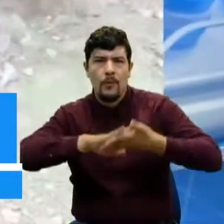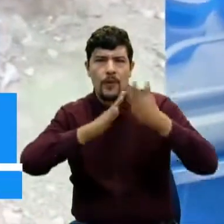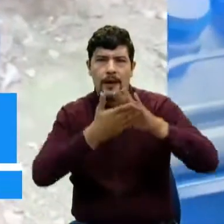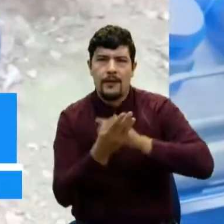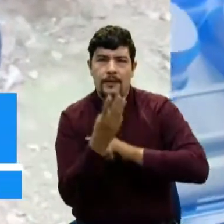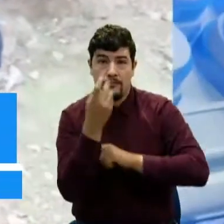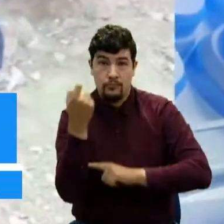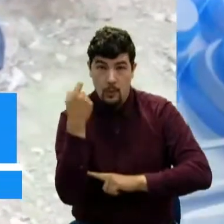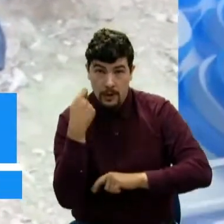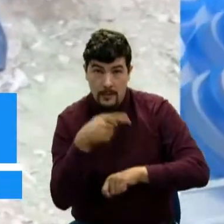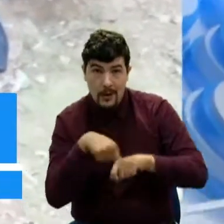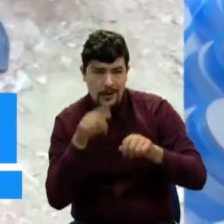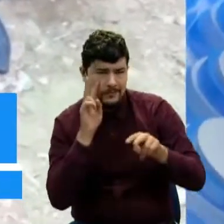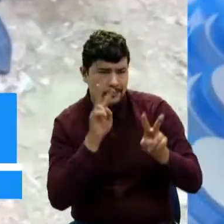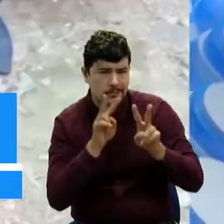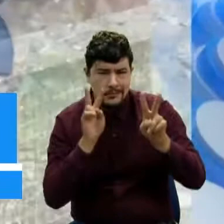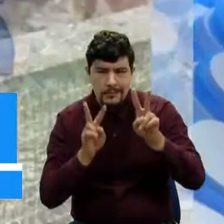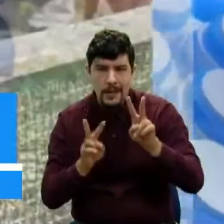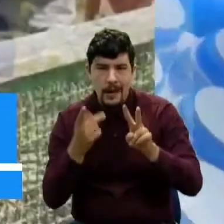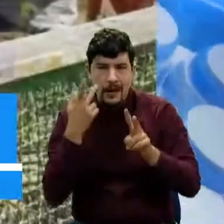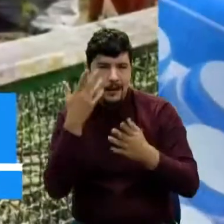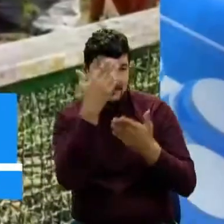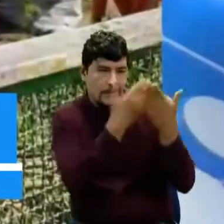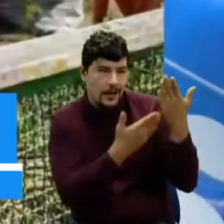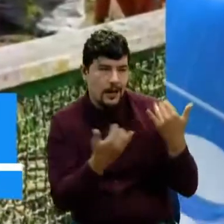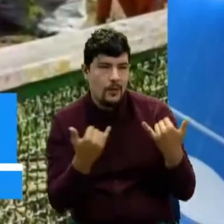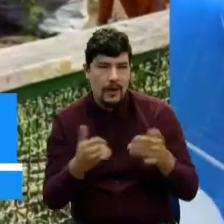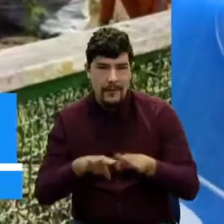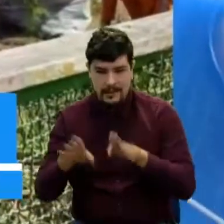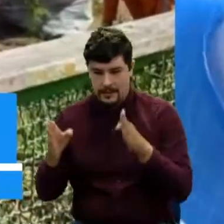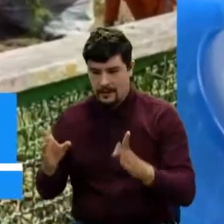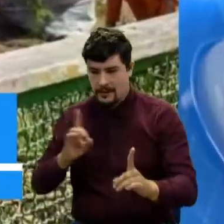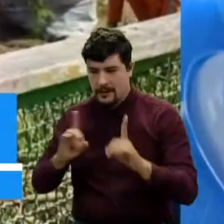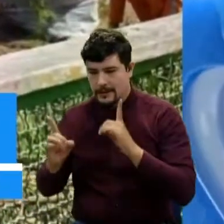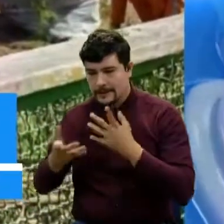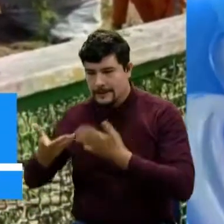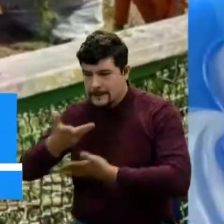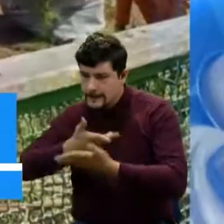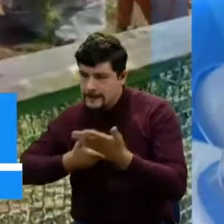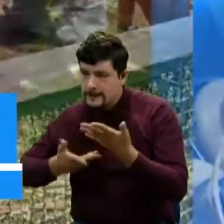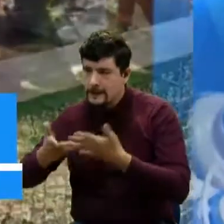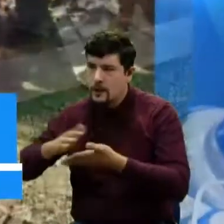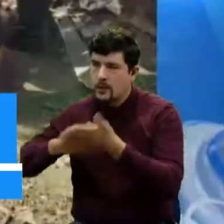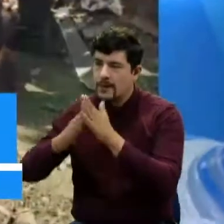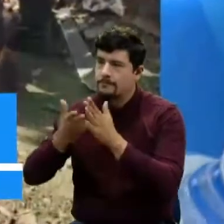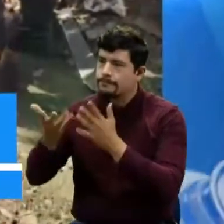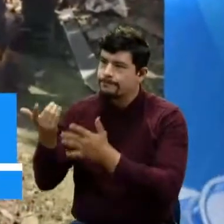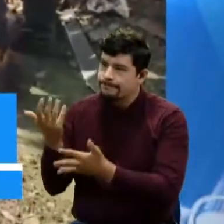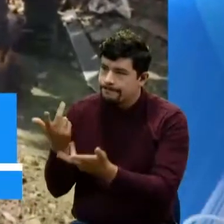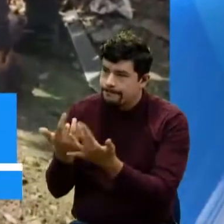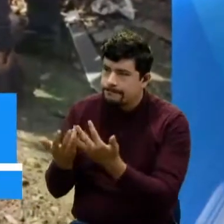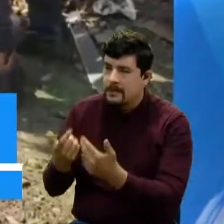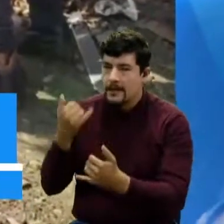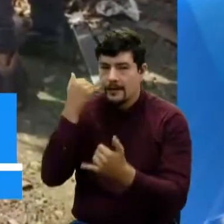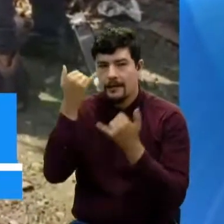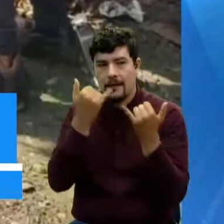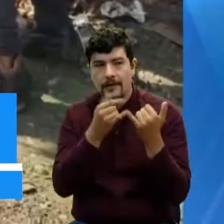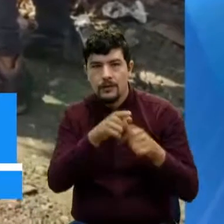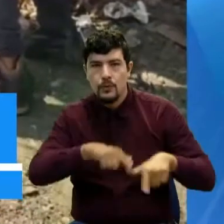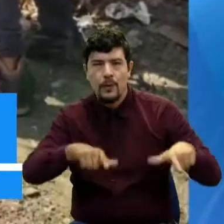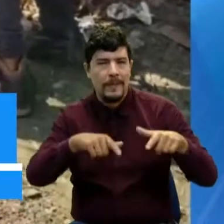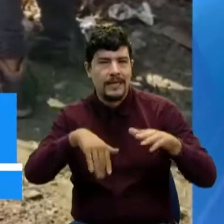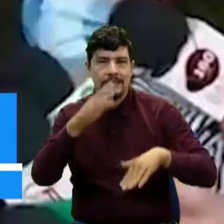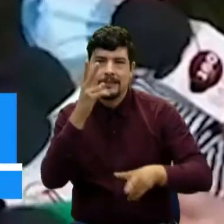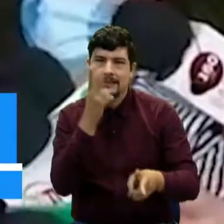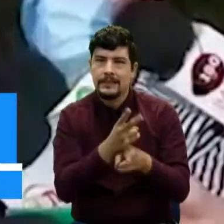las últimas horas para analizar y crear mesas de diálogo que permitan identificar los puntos neurálgicos en todo ese sector.